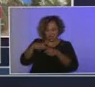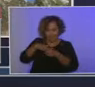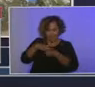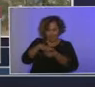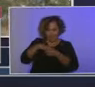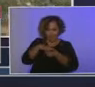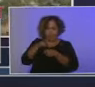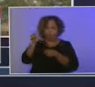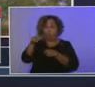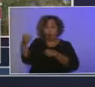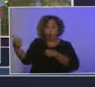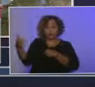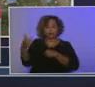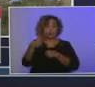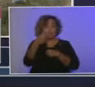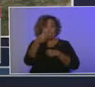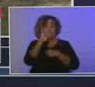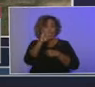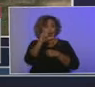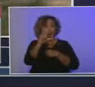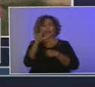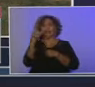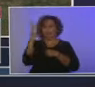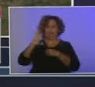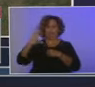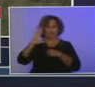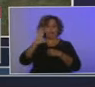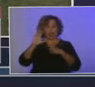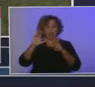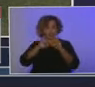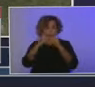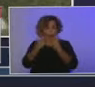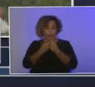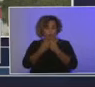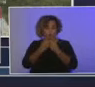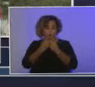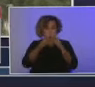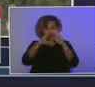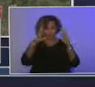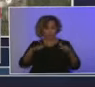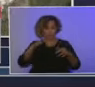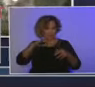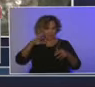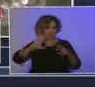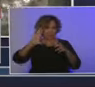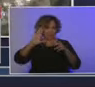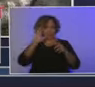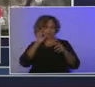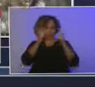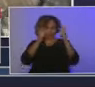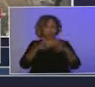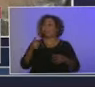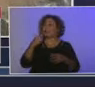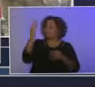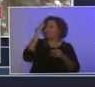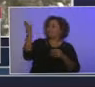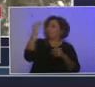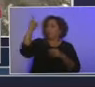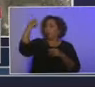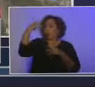que esa era la pelea de Gil Enseñar. Con la gobernadora. Y él estaba peleando contra eso. Sí, sí. ¿Y qué pasa? Cuando Gil Enseñar se